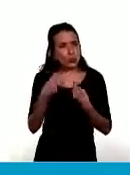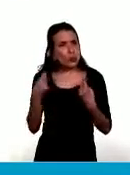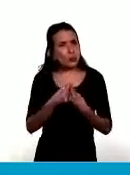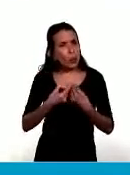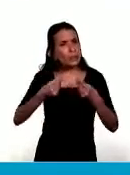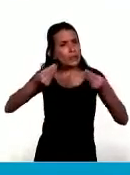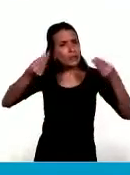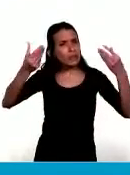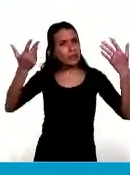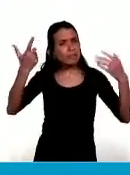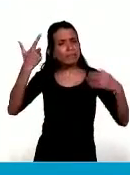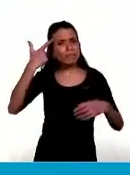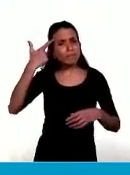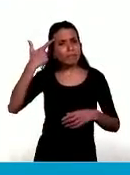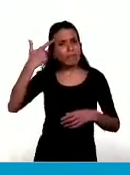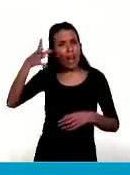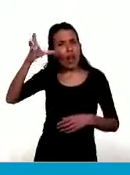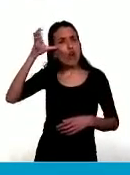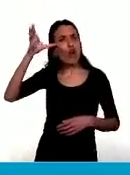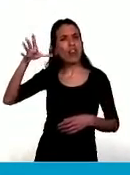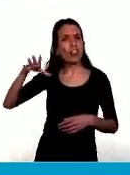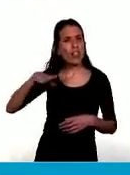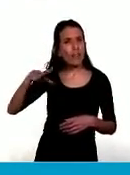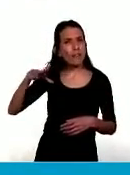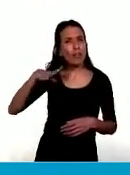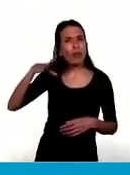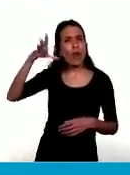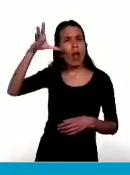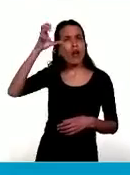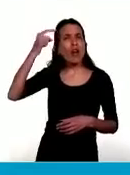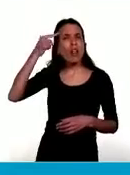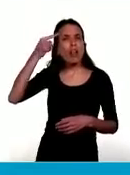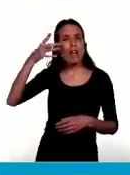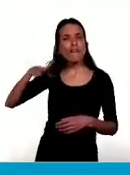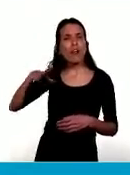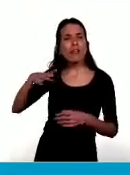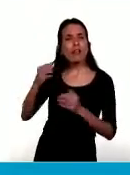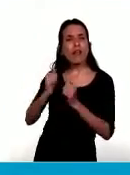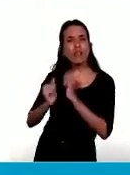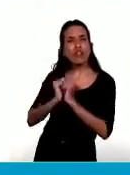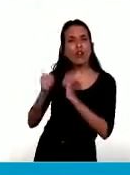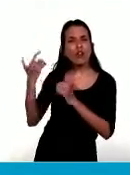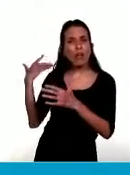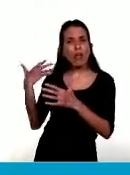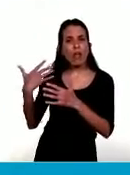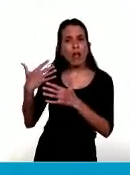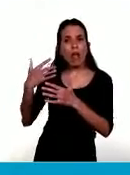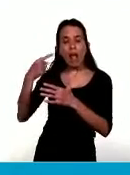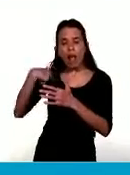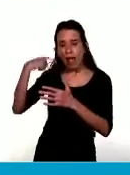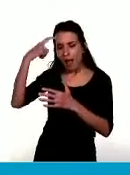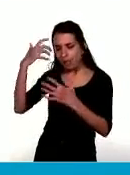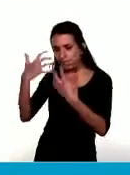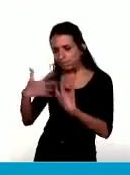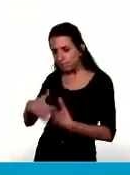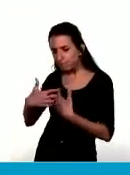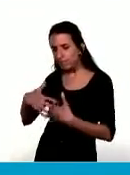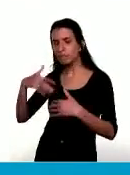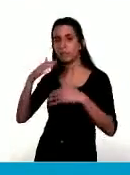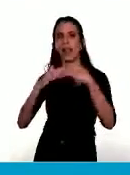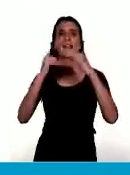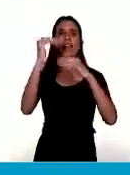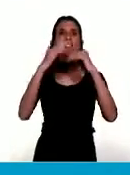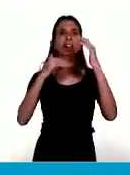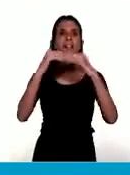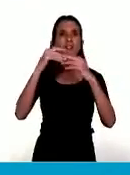tener una lectura de esa historia no nos permite comprender el presente. Entonces, en ese sentido, yo quiero hacer